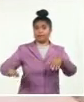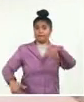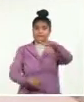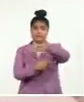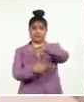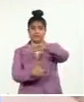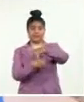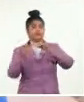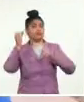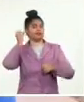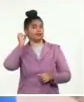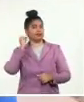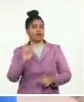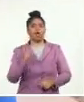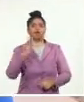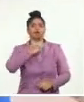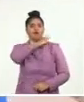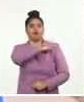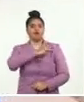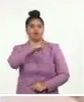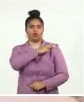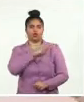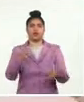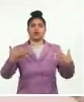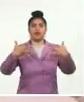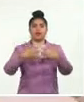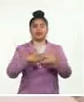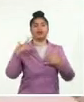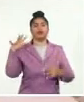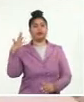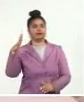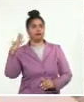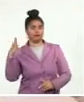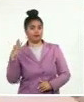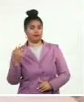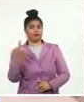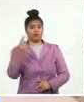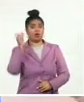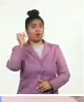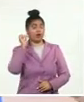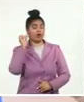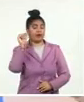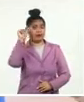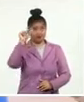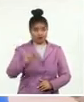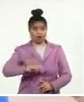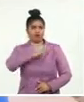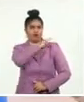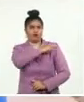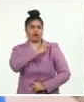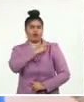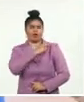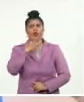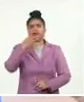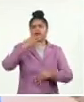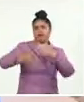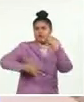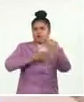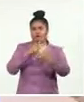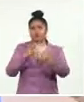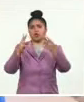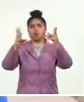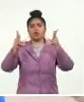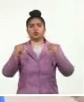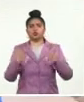los funcionarios de relaciones internacionales en el que una de las funcionarias va a ser la exposición de los resultados de la aplicación de productos